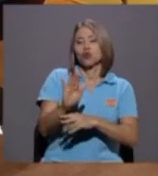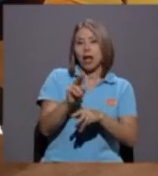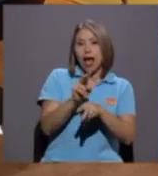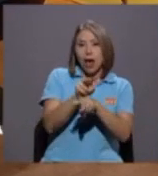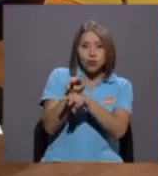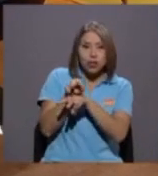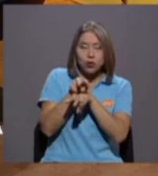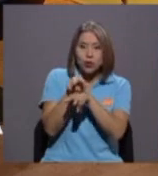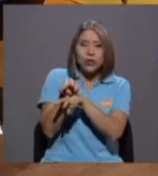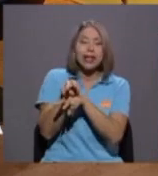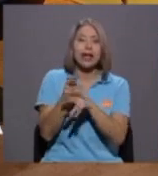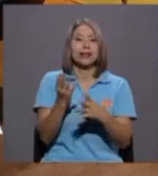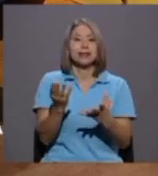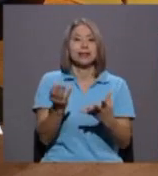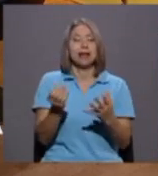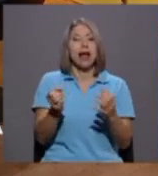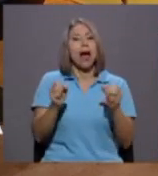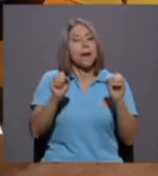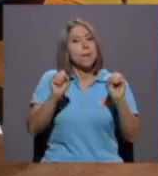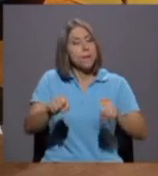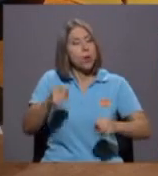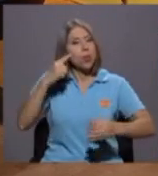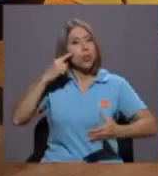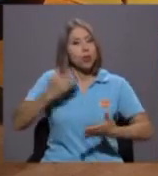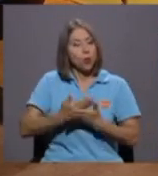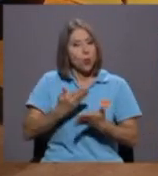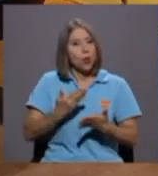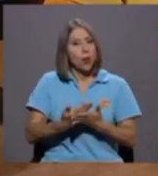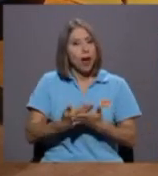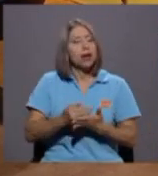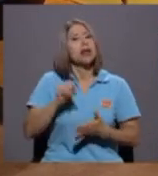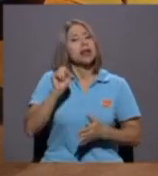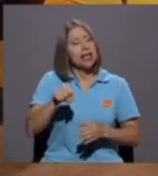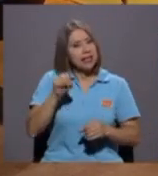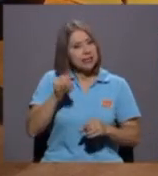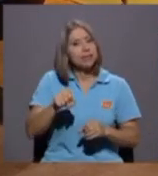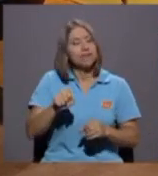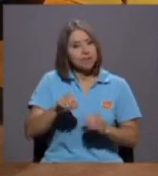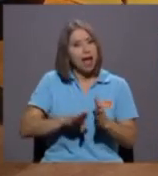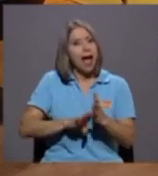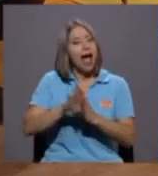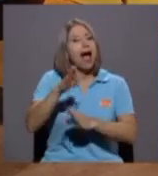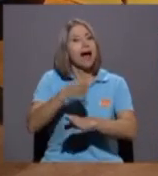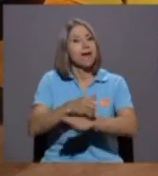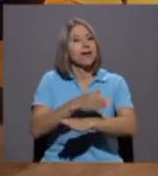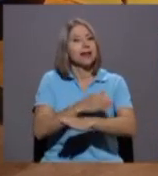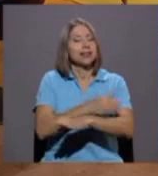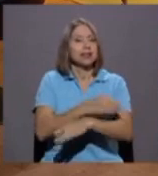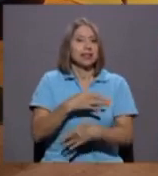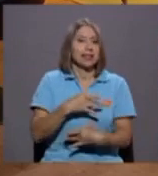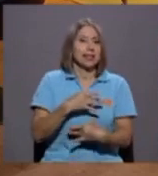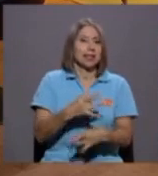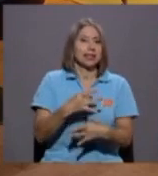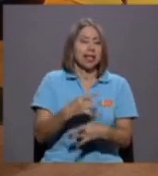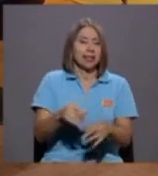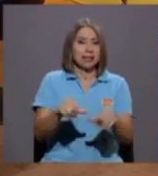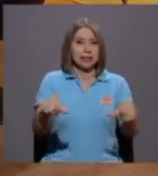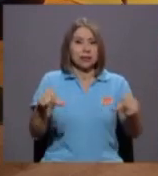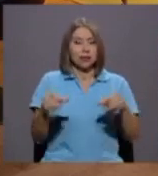ha podido comprobar que sí ha habido avances interesantes en materia de transparencia en el sector